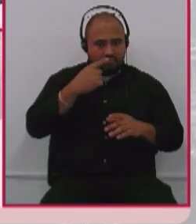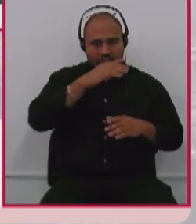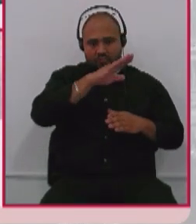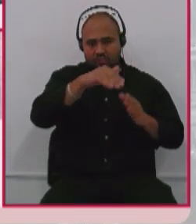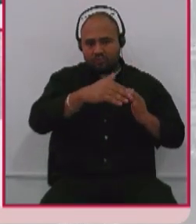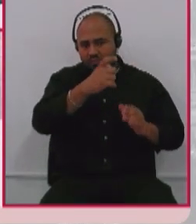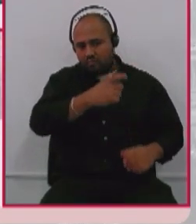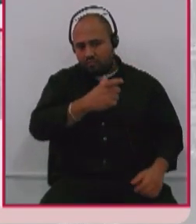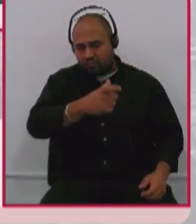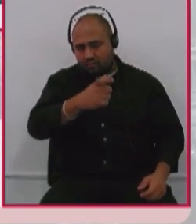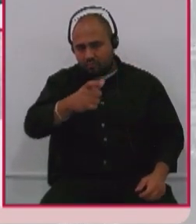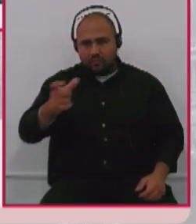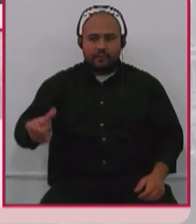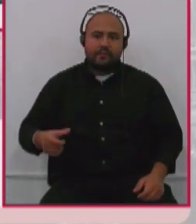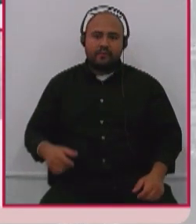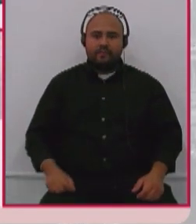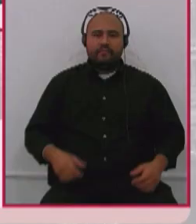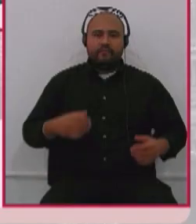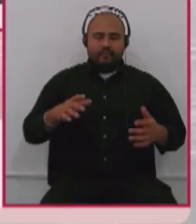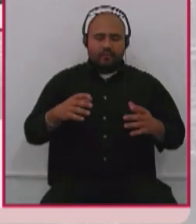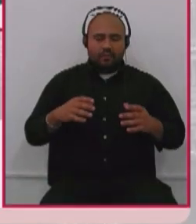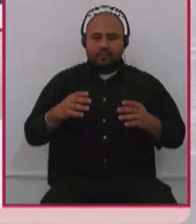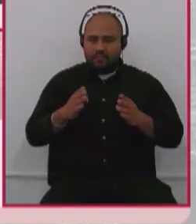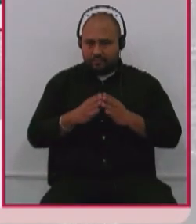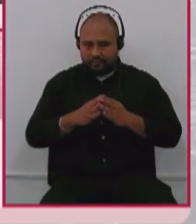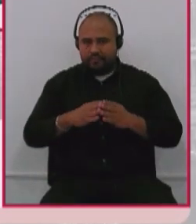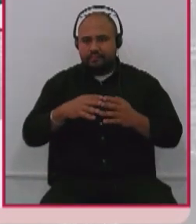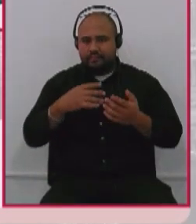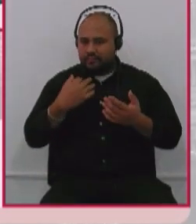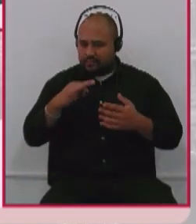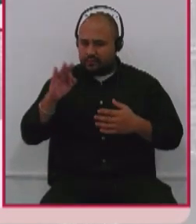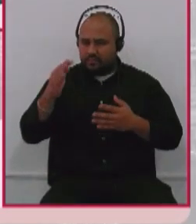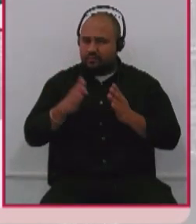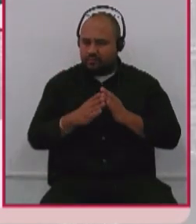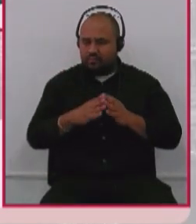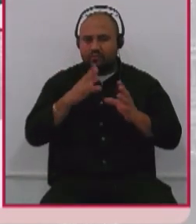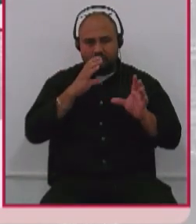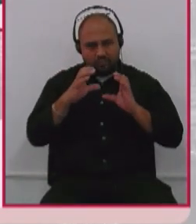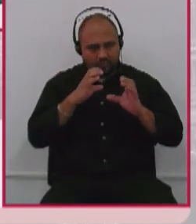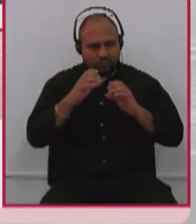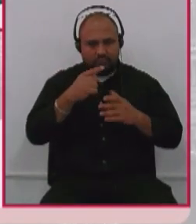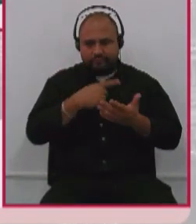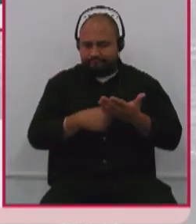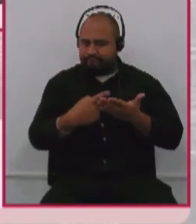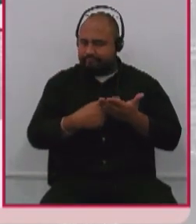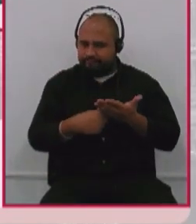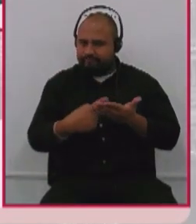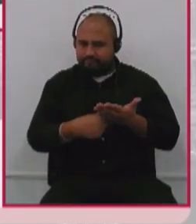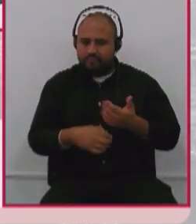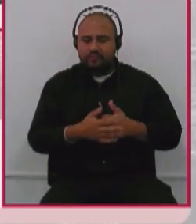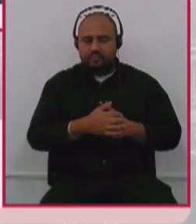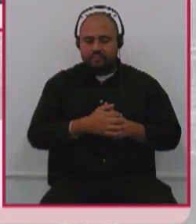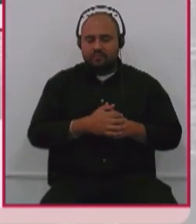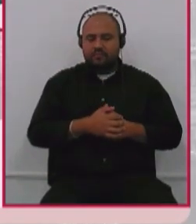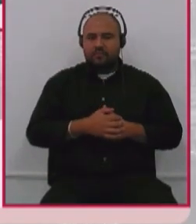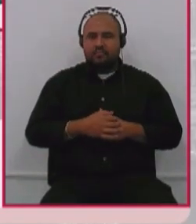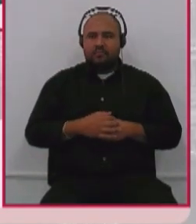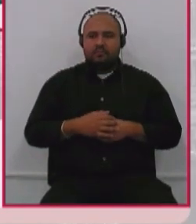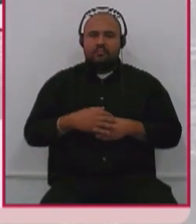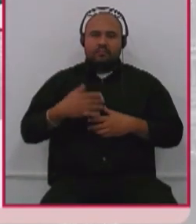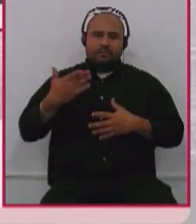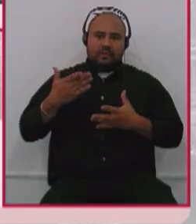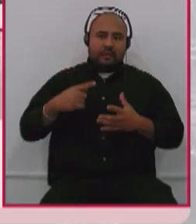personas y se generaron reuniones recurrentes. Quien participaba y lideraba estas reuniones desde el